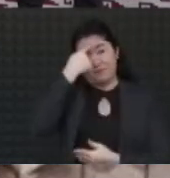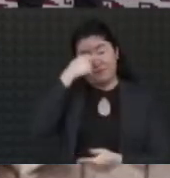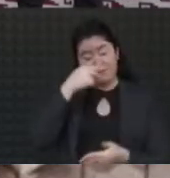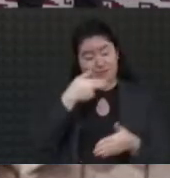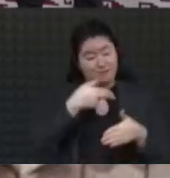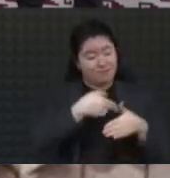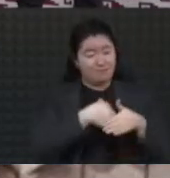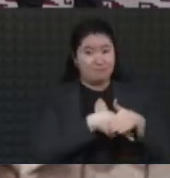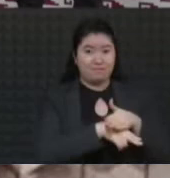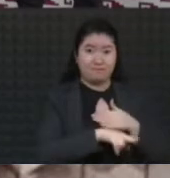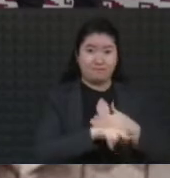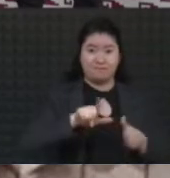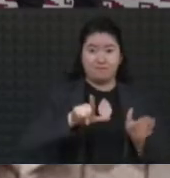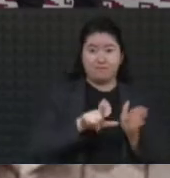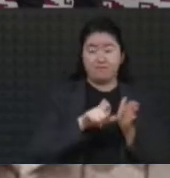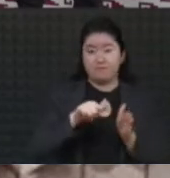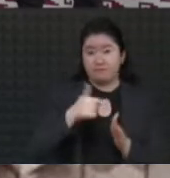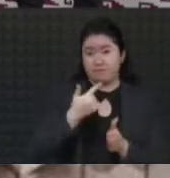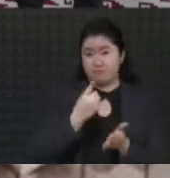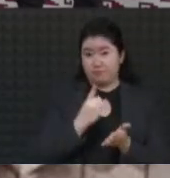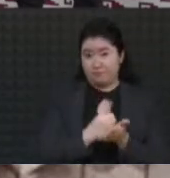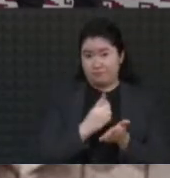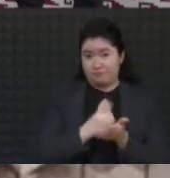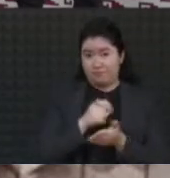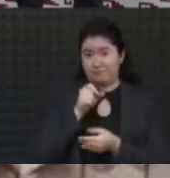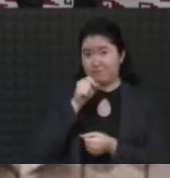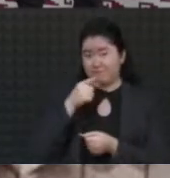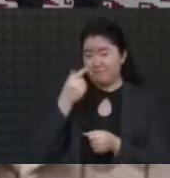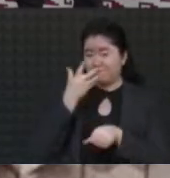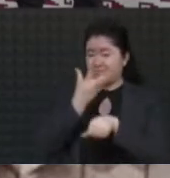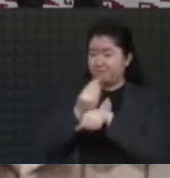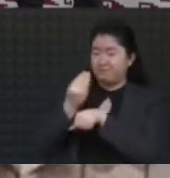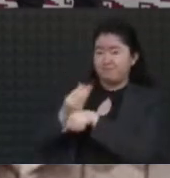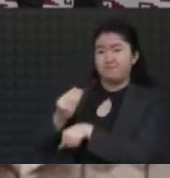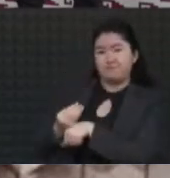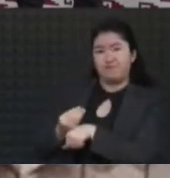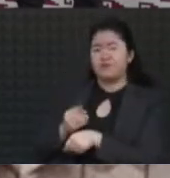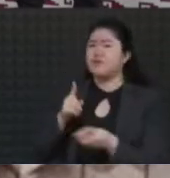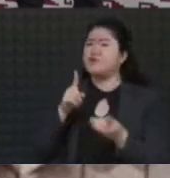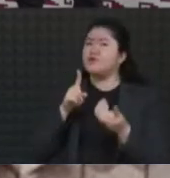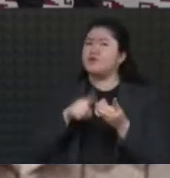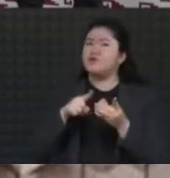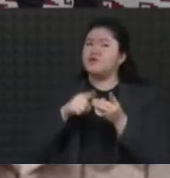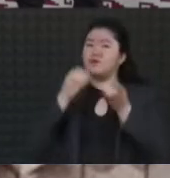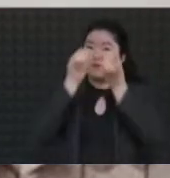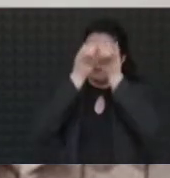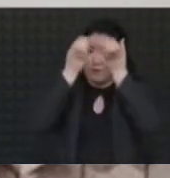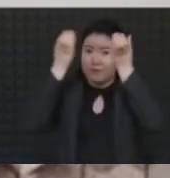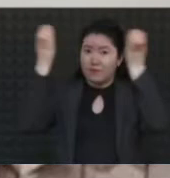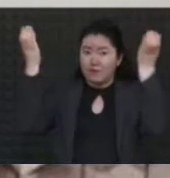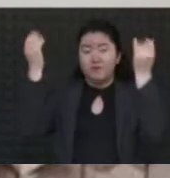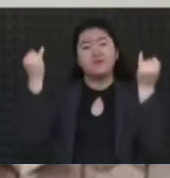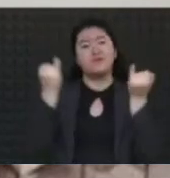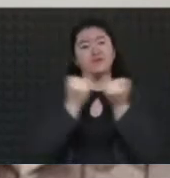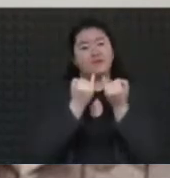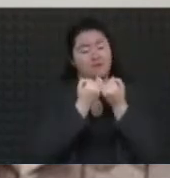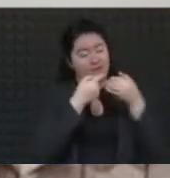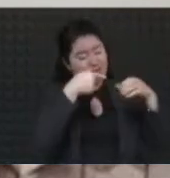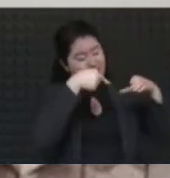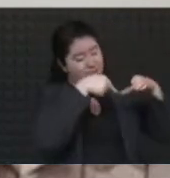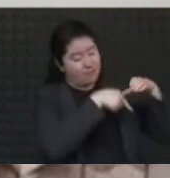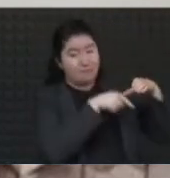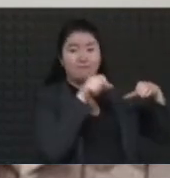de la línea 12, tanto en su tramo elevado como los avances en el túnel. Entonces